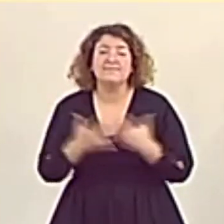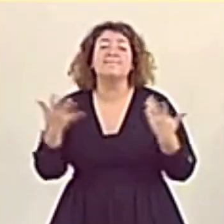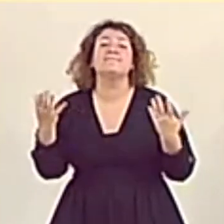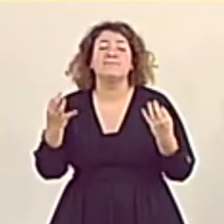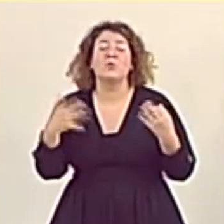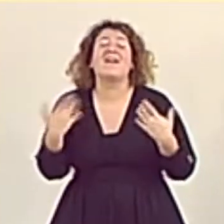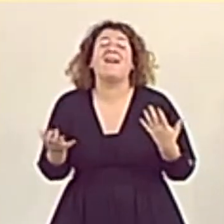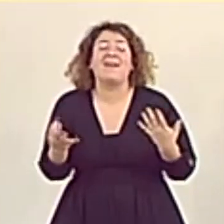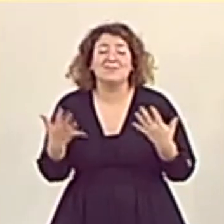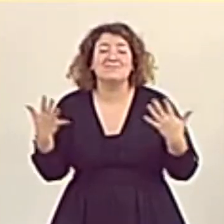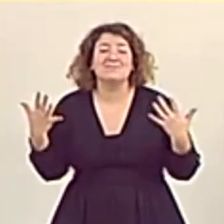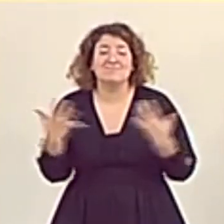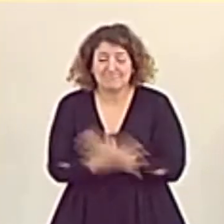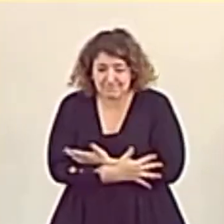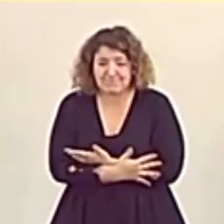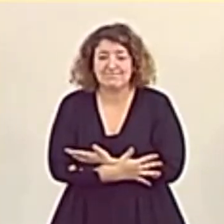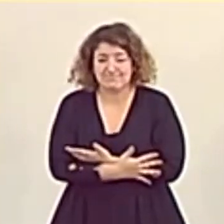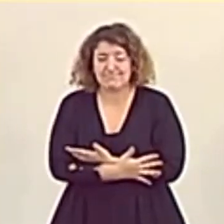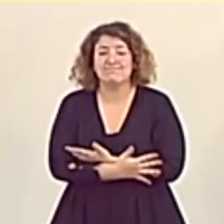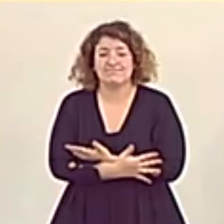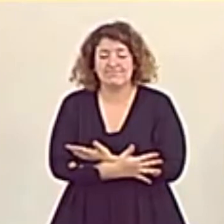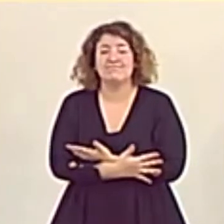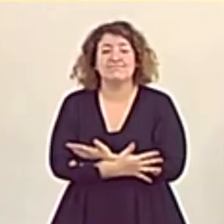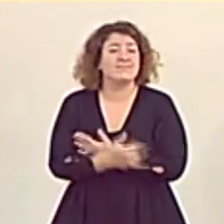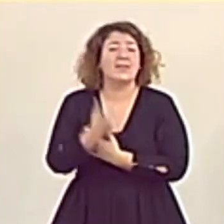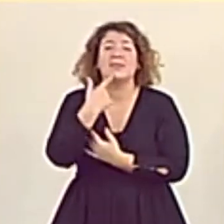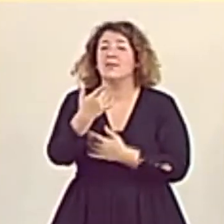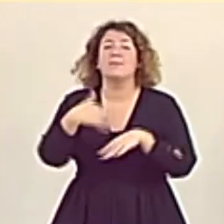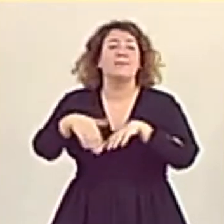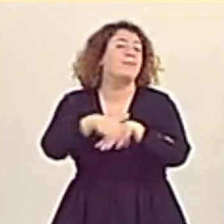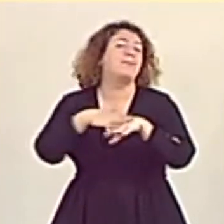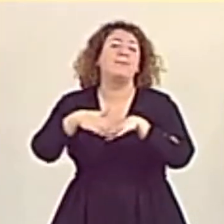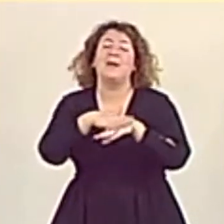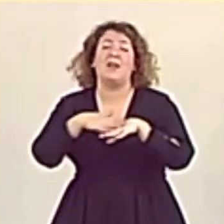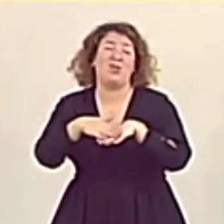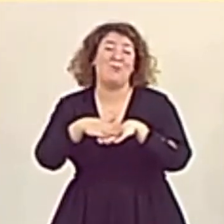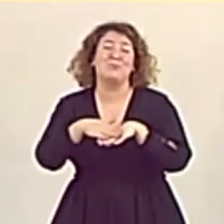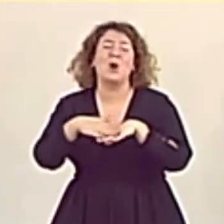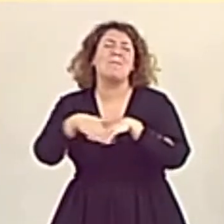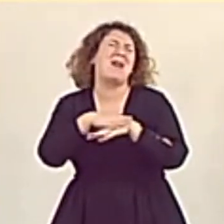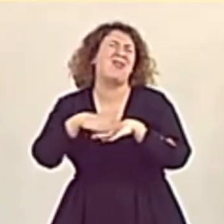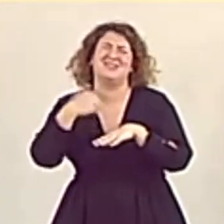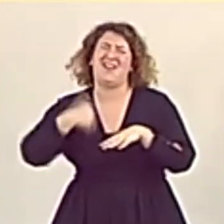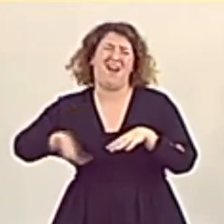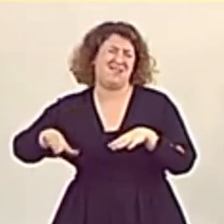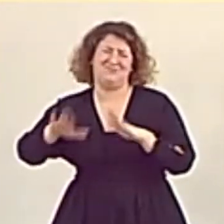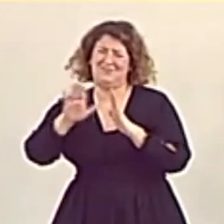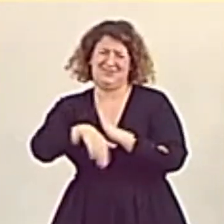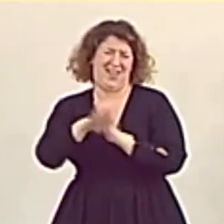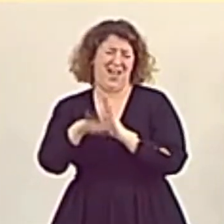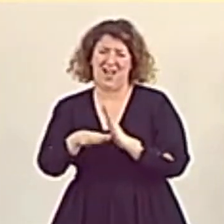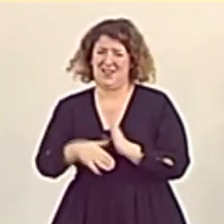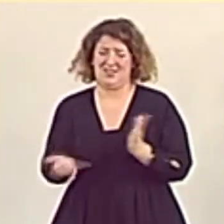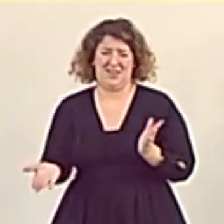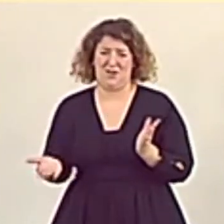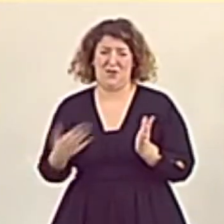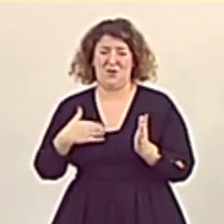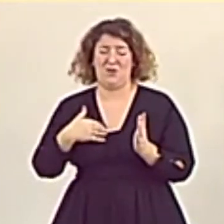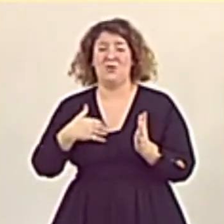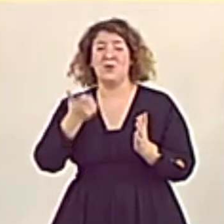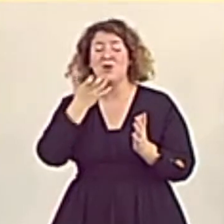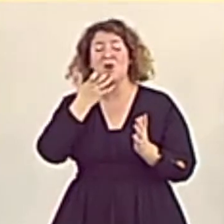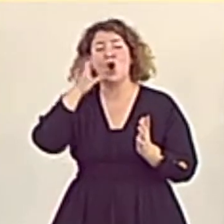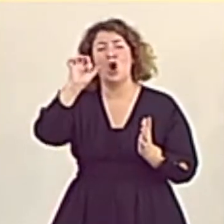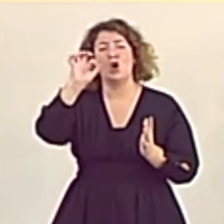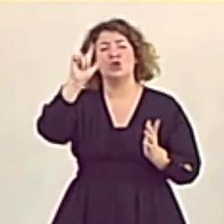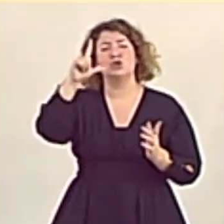sucedió? Pues que tuvieron que pedir perdón, pero tarde y cuando ya estaban fuera del gobierno, como hizo Pedro